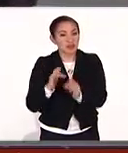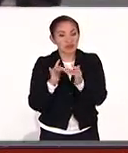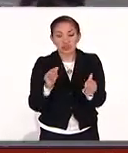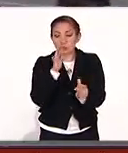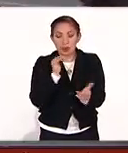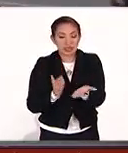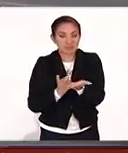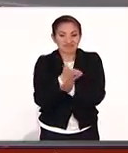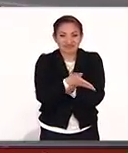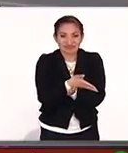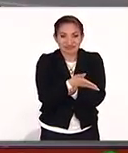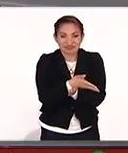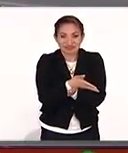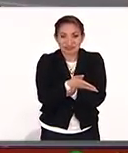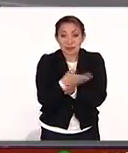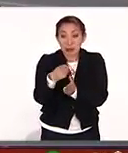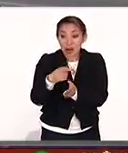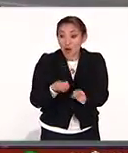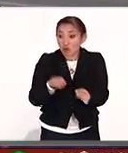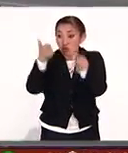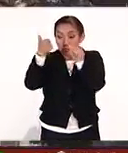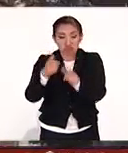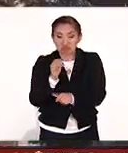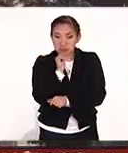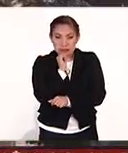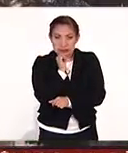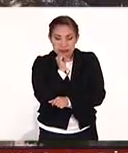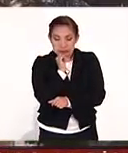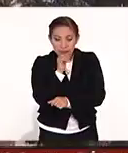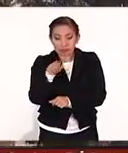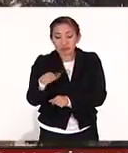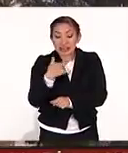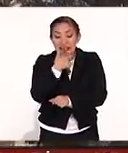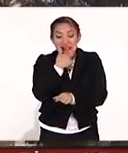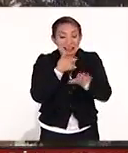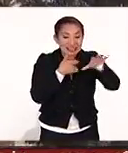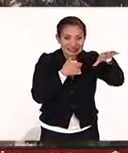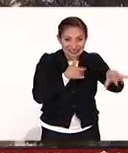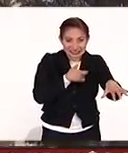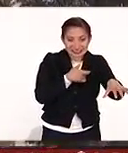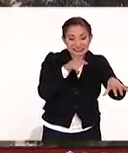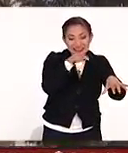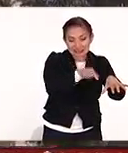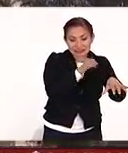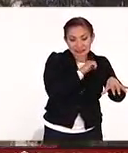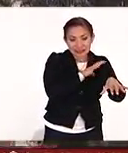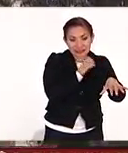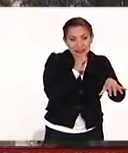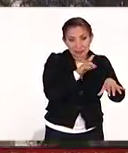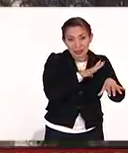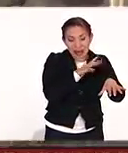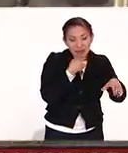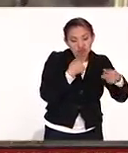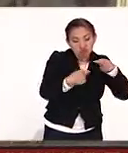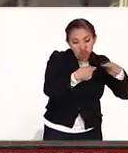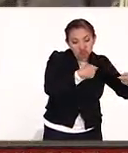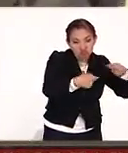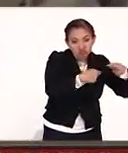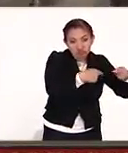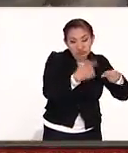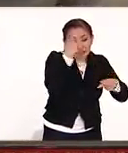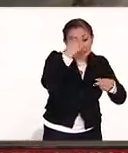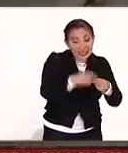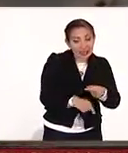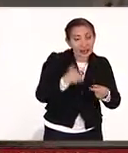que no lo han podido hacer, pero tampoco los han desplazado del lugar. Entonces, en Inglaterra, donde también hay un momento de discusión, pues se